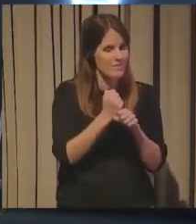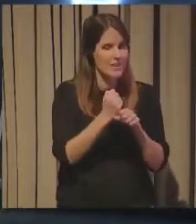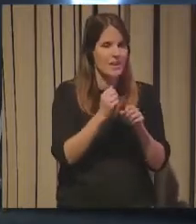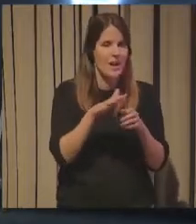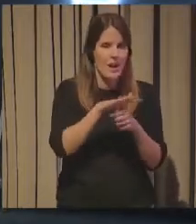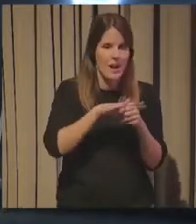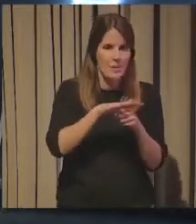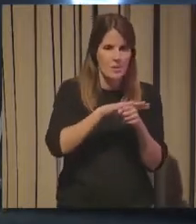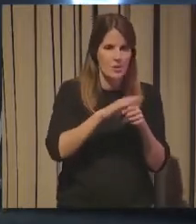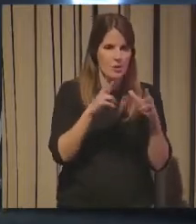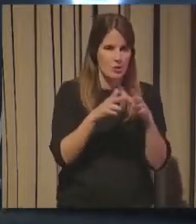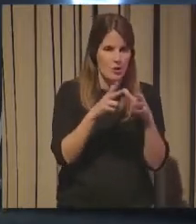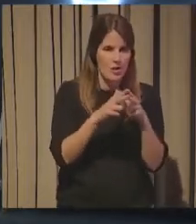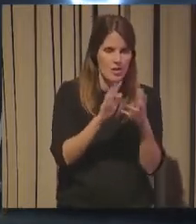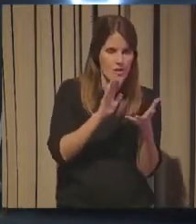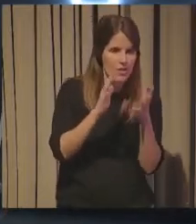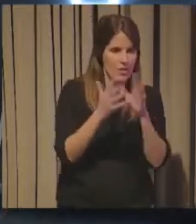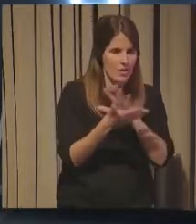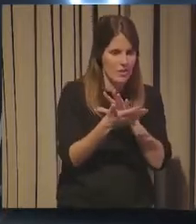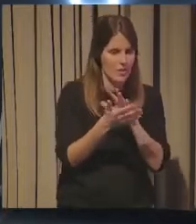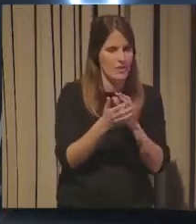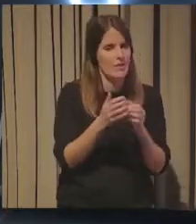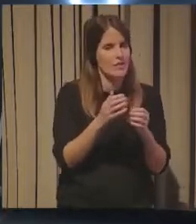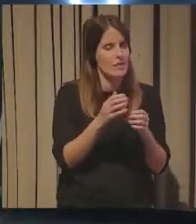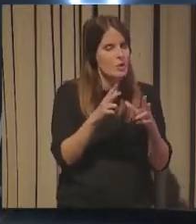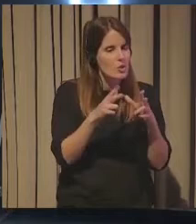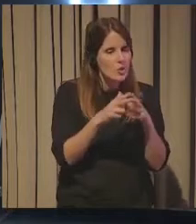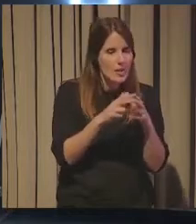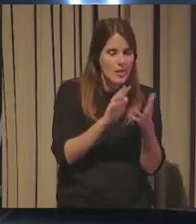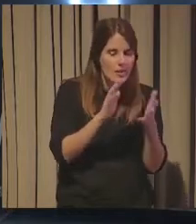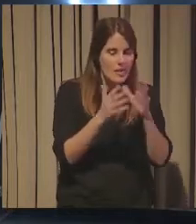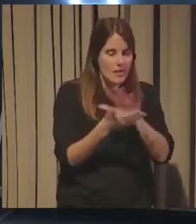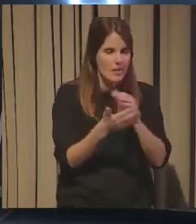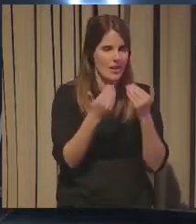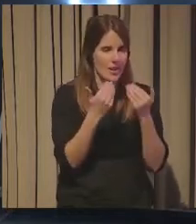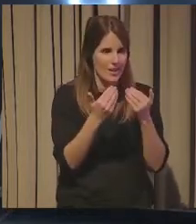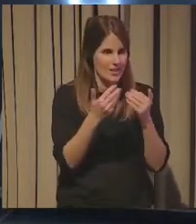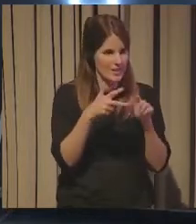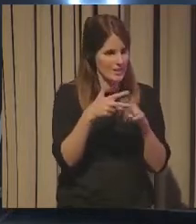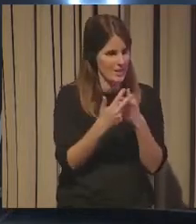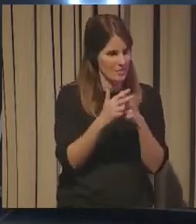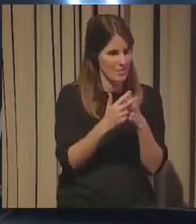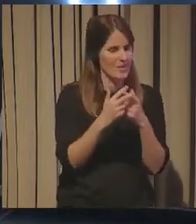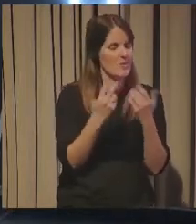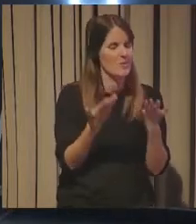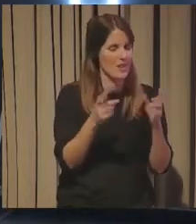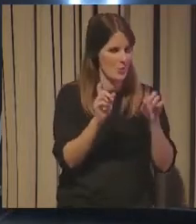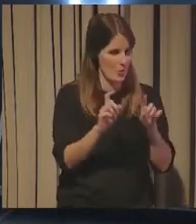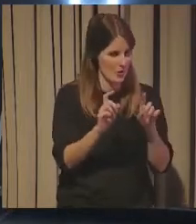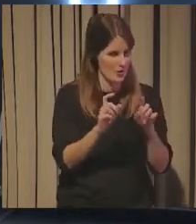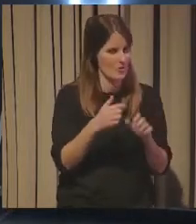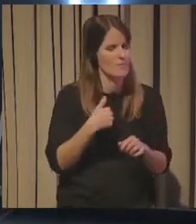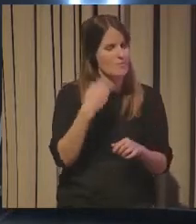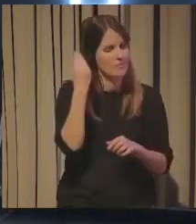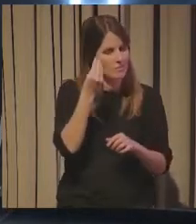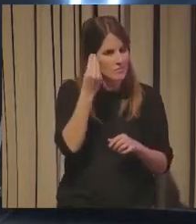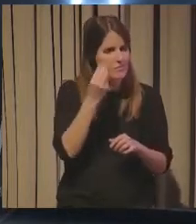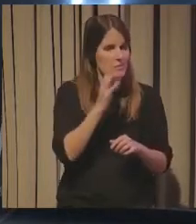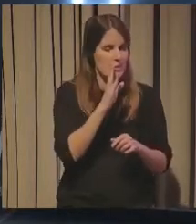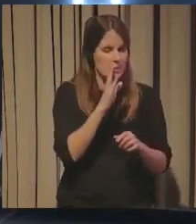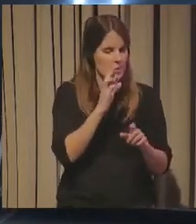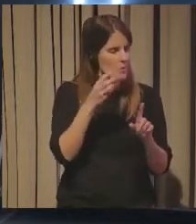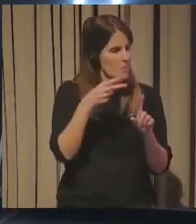nuestras sociedades y transformarlas a través de la educación, entendemos que necesitamos incorporar esta